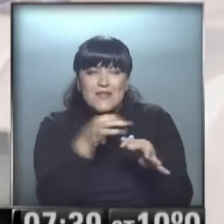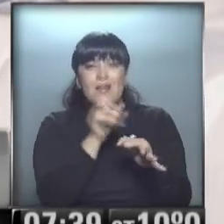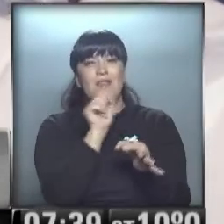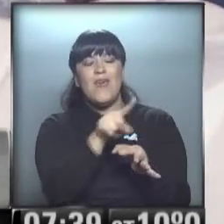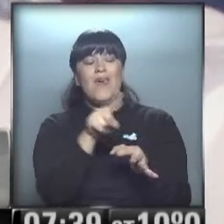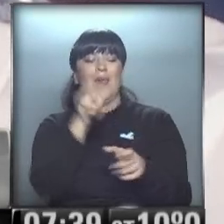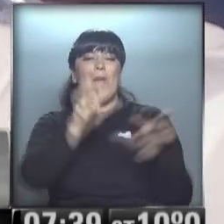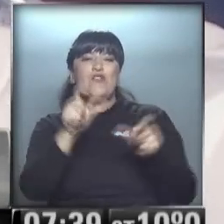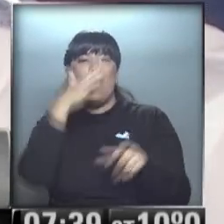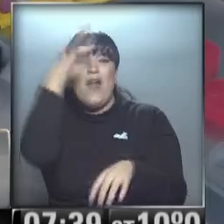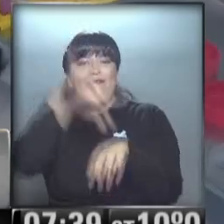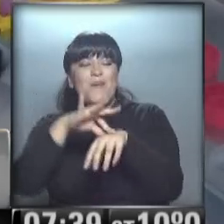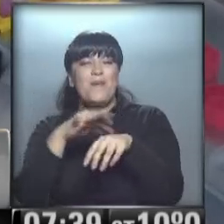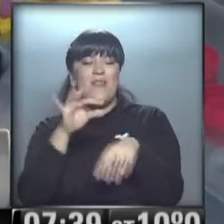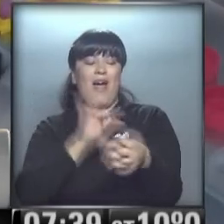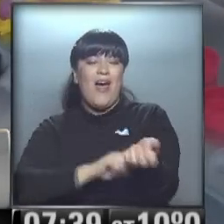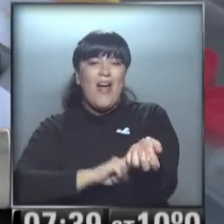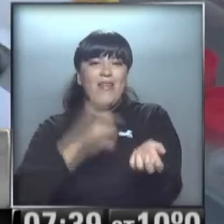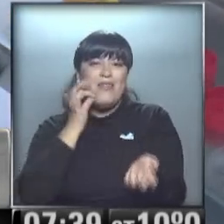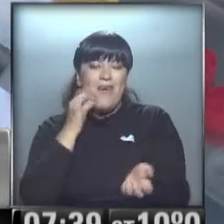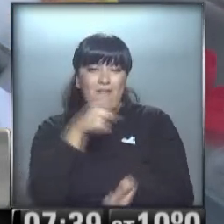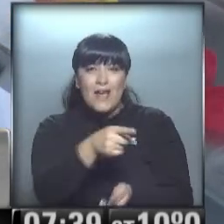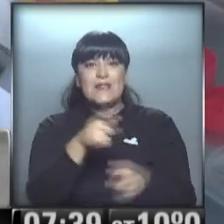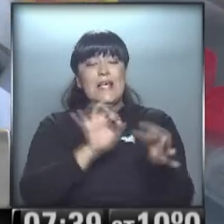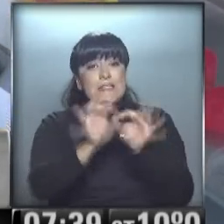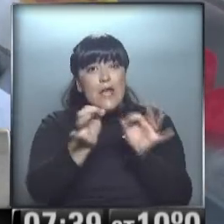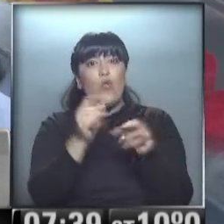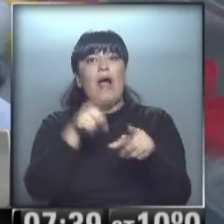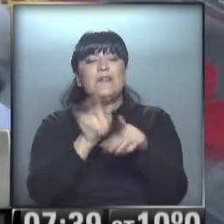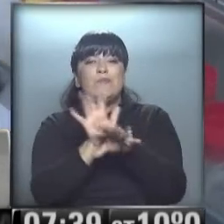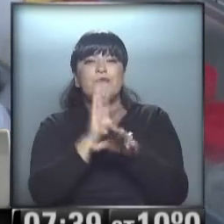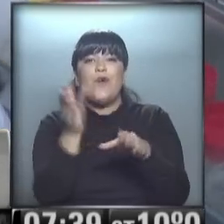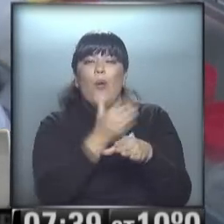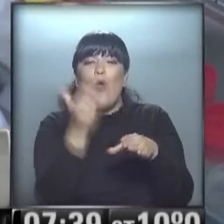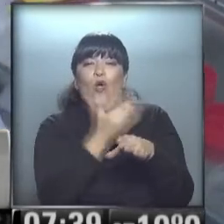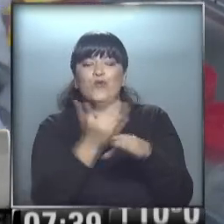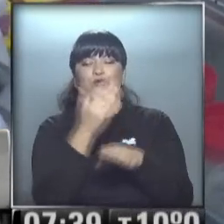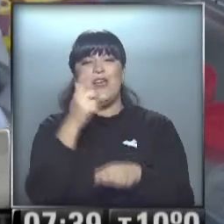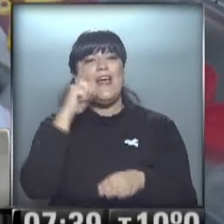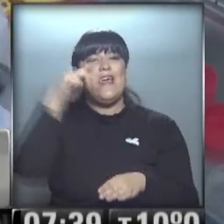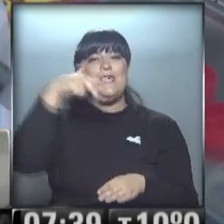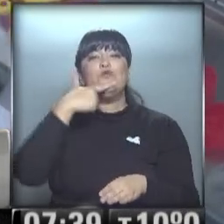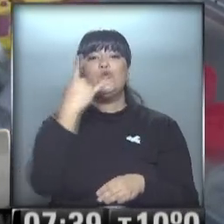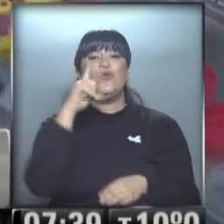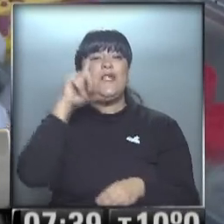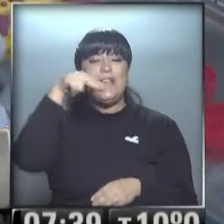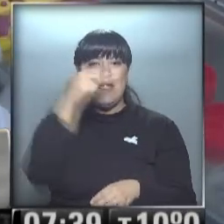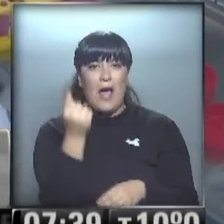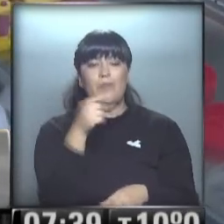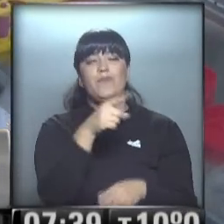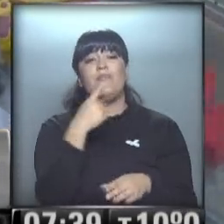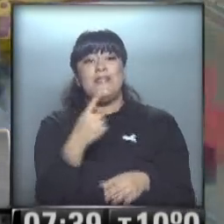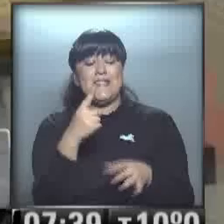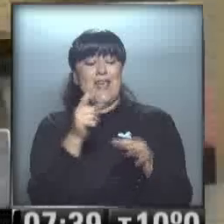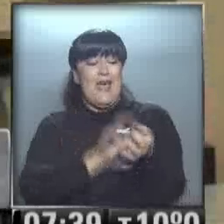diabéticos aquí en el laboratorio hasta células que producen insulina. Este es el principal problema de los diabéticos, ¿no? La no generación de